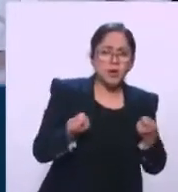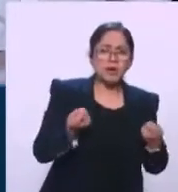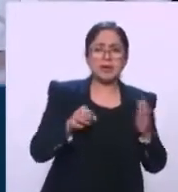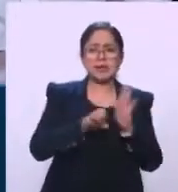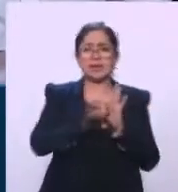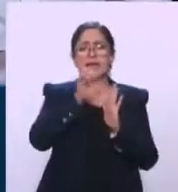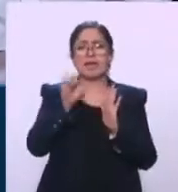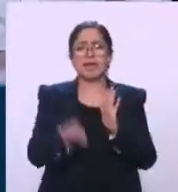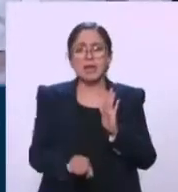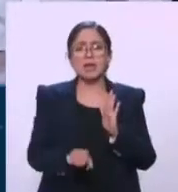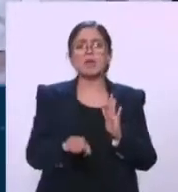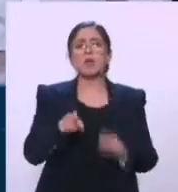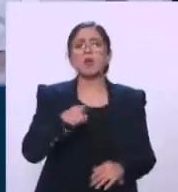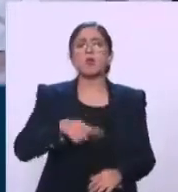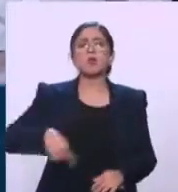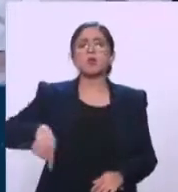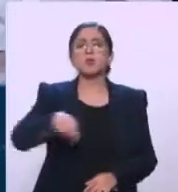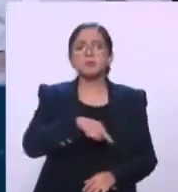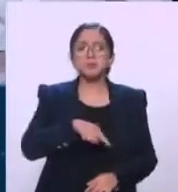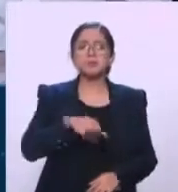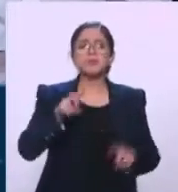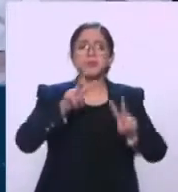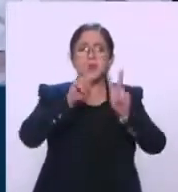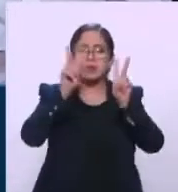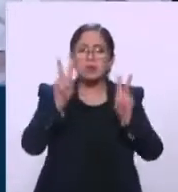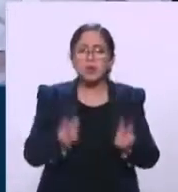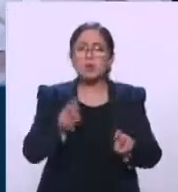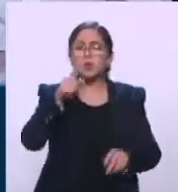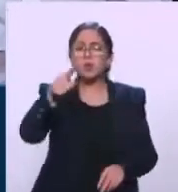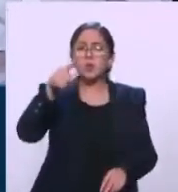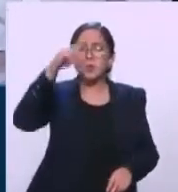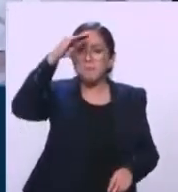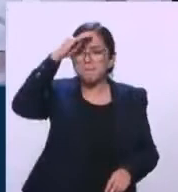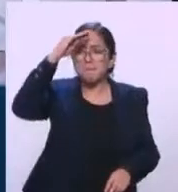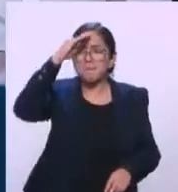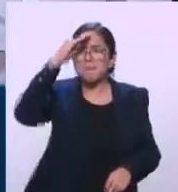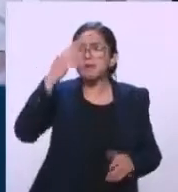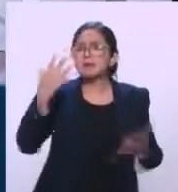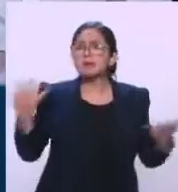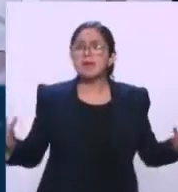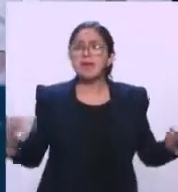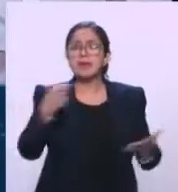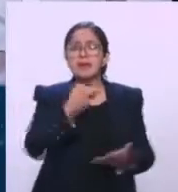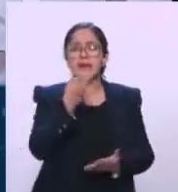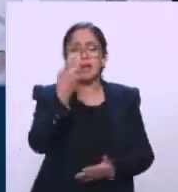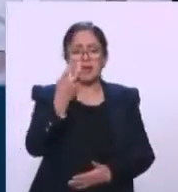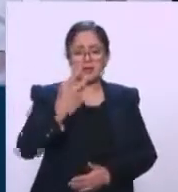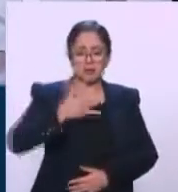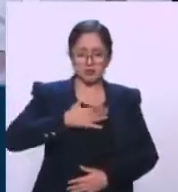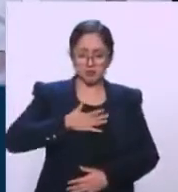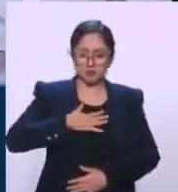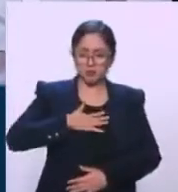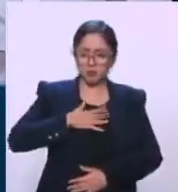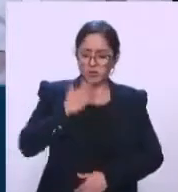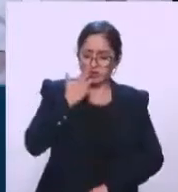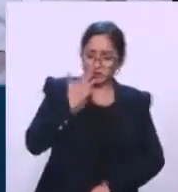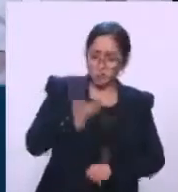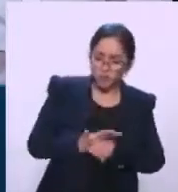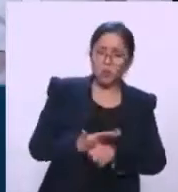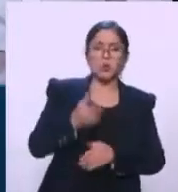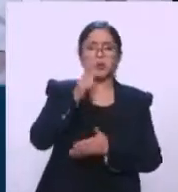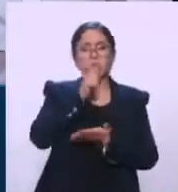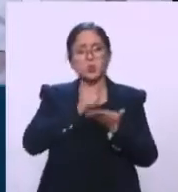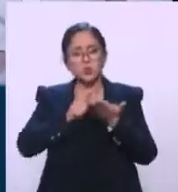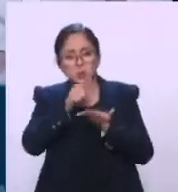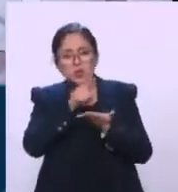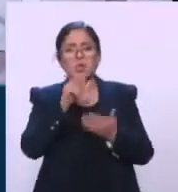como árbitro, digamos, o sea, ¿o qué te garantiza eso? De pronto ese poder en Twitter, en Facebook, digamos,